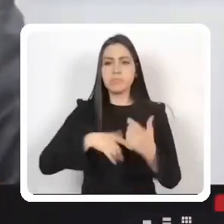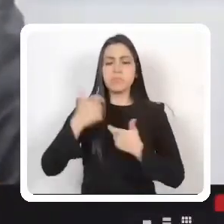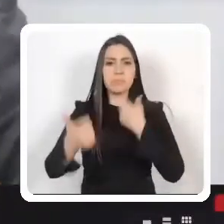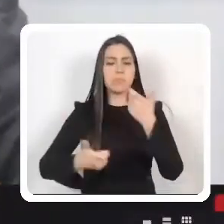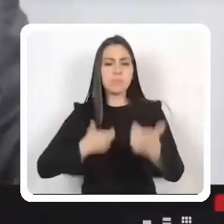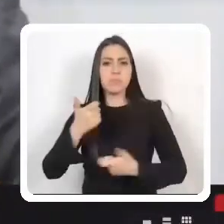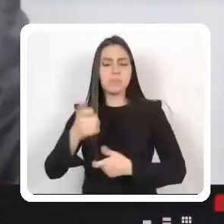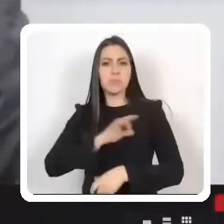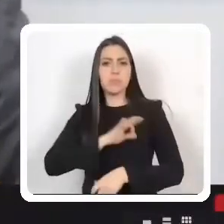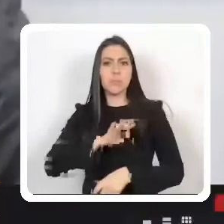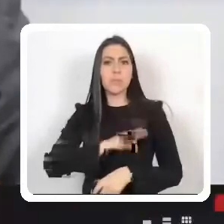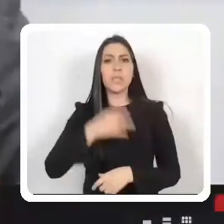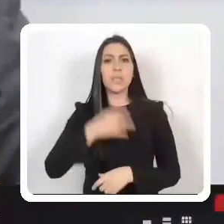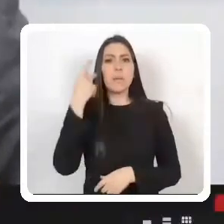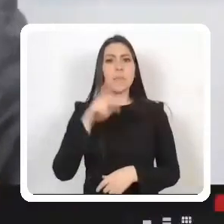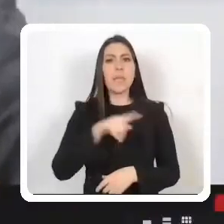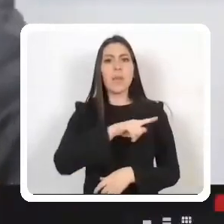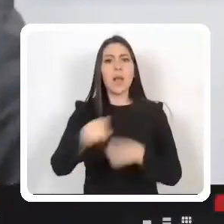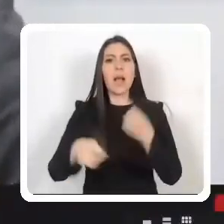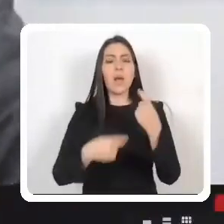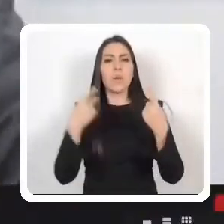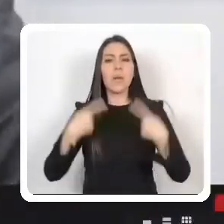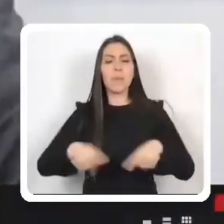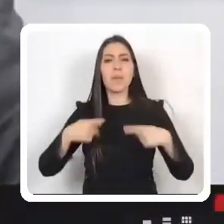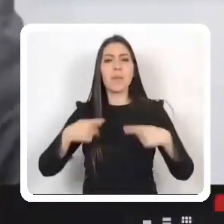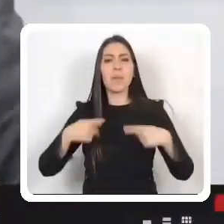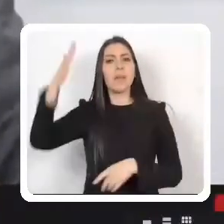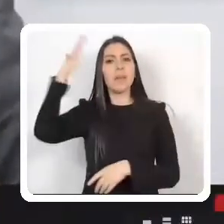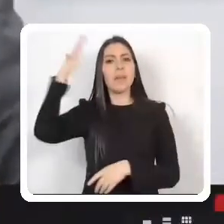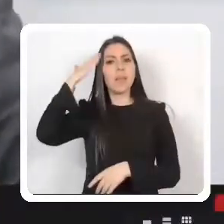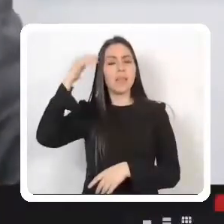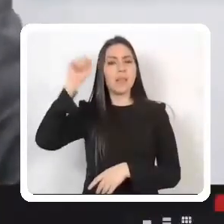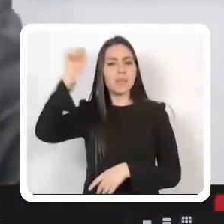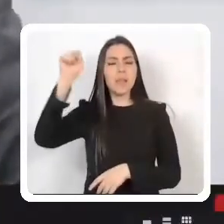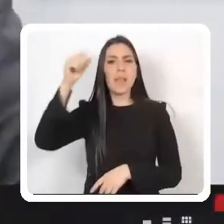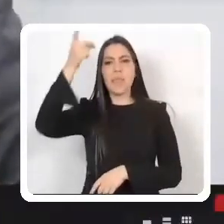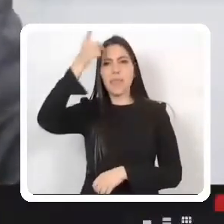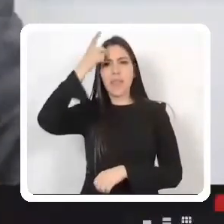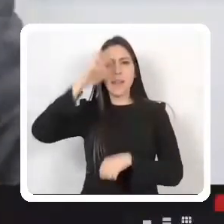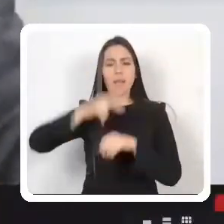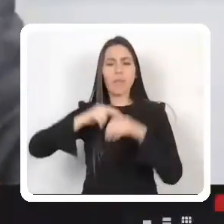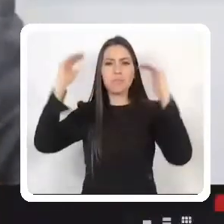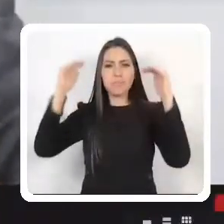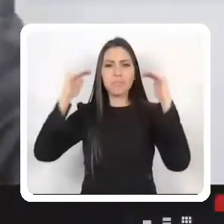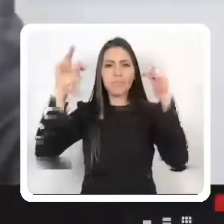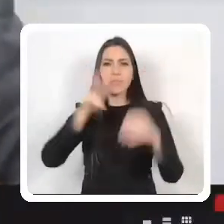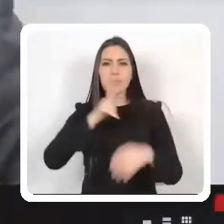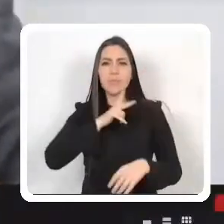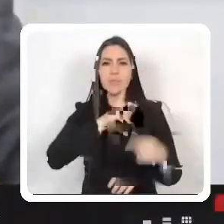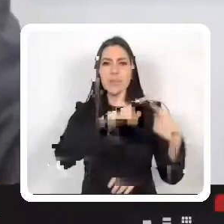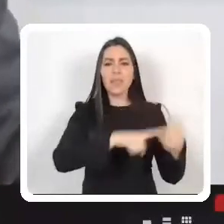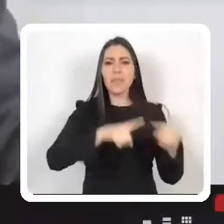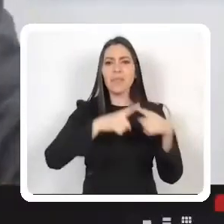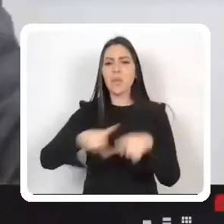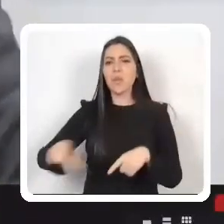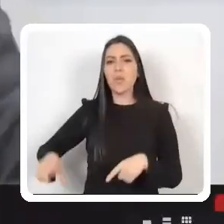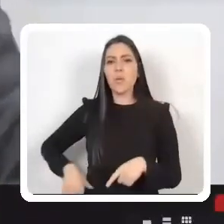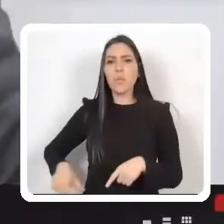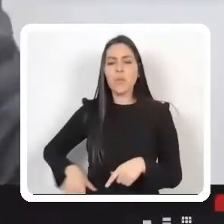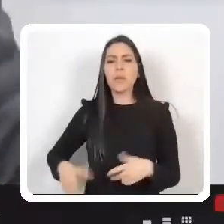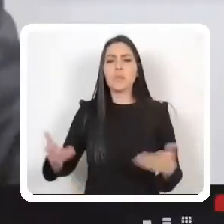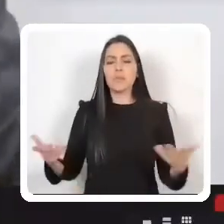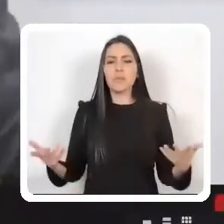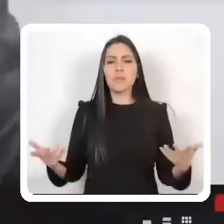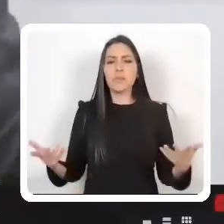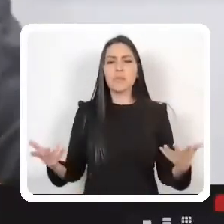voracidad de sus funcionarios, líderes sindicales y los diferentes gobernantes trastocaron